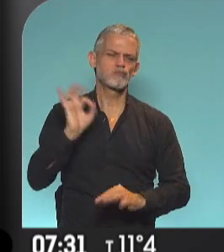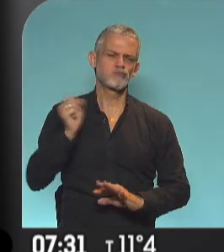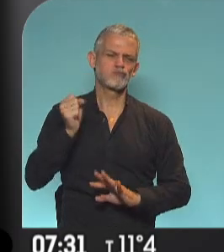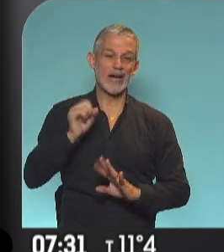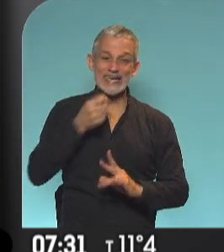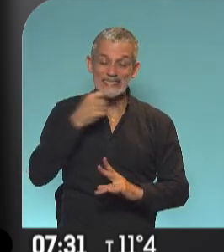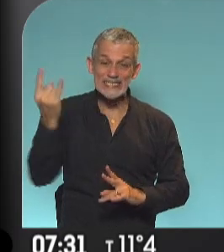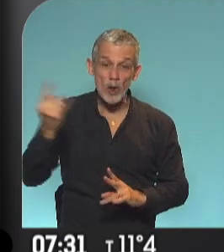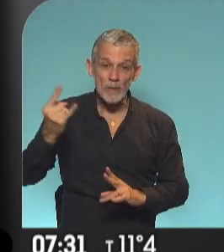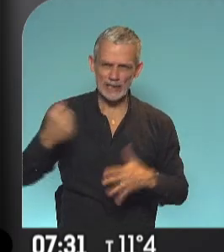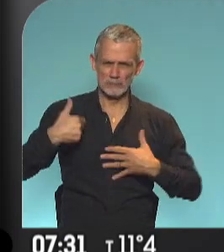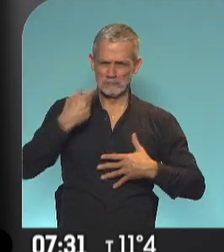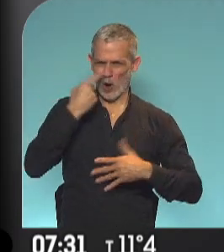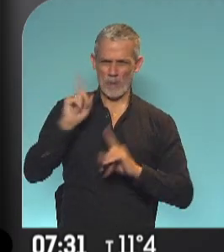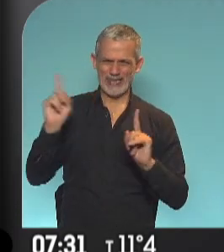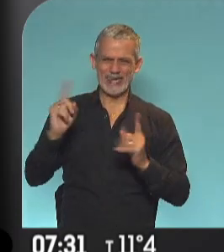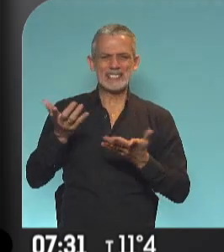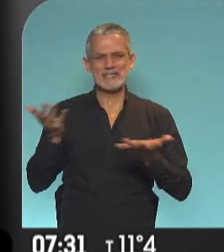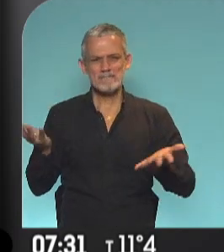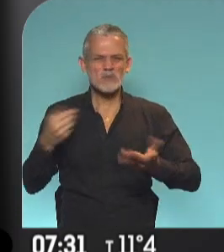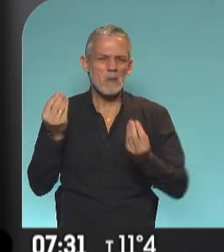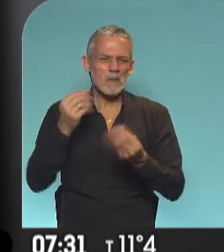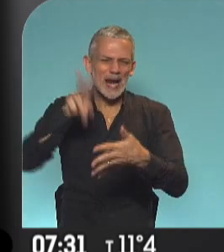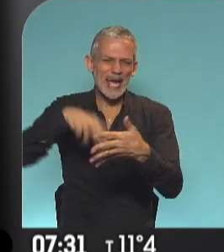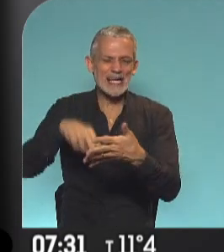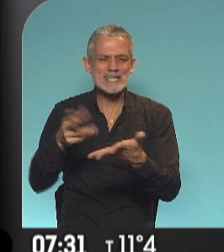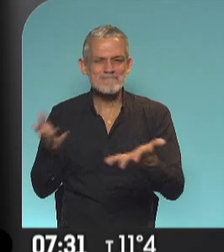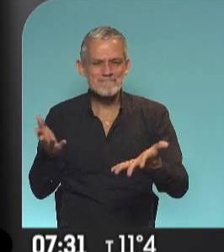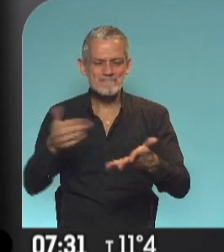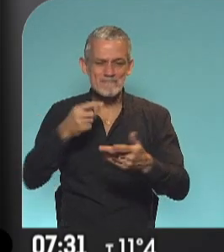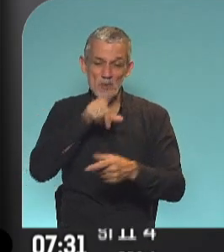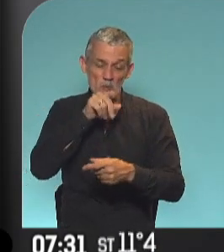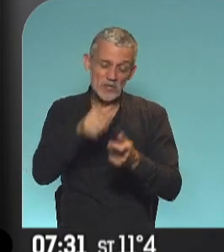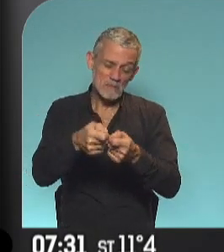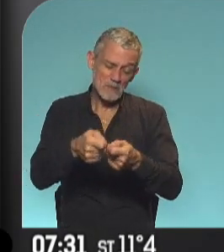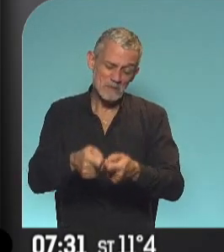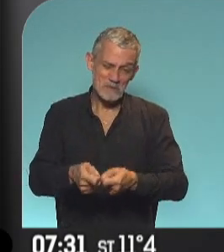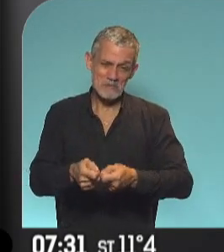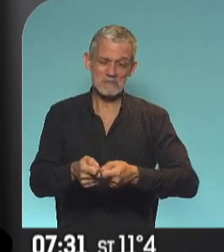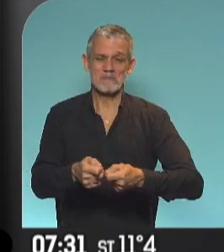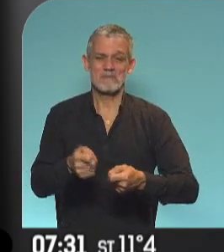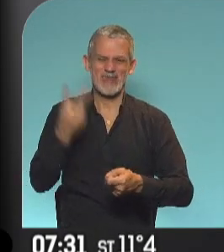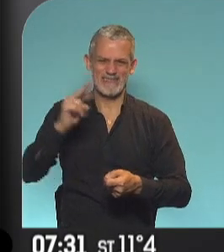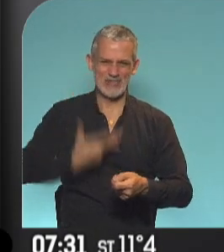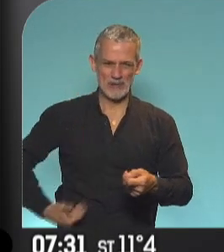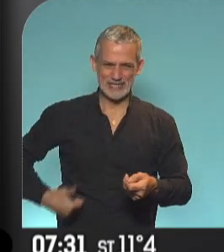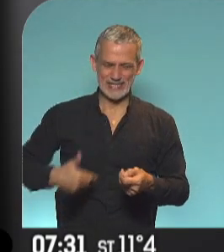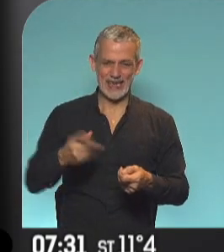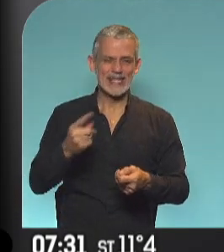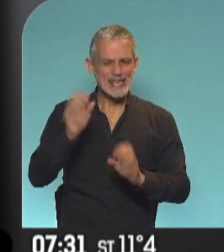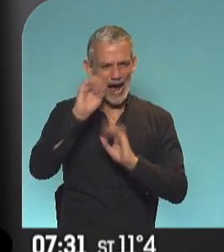son mentiras, no me interesan, dijo en este hilo de Twitter la vicepresidenta, y